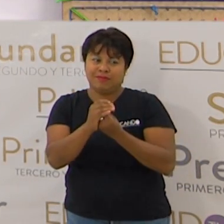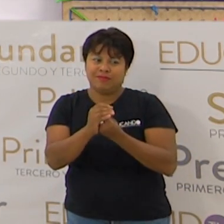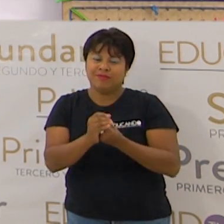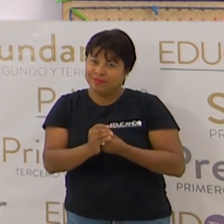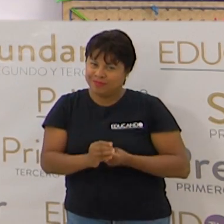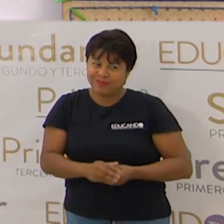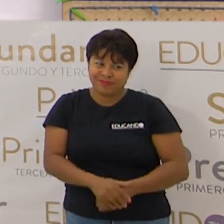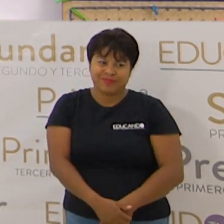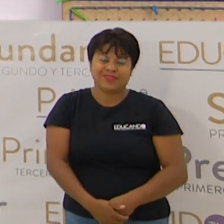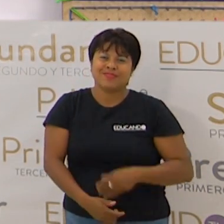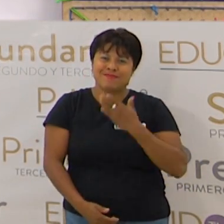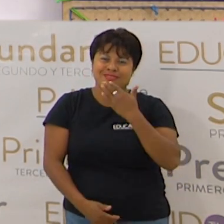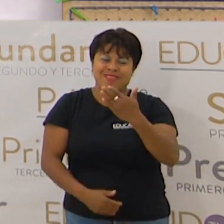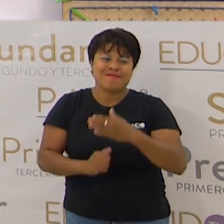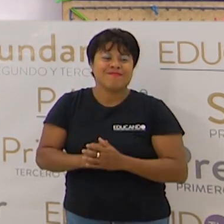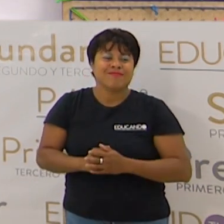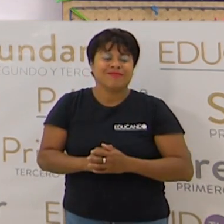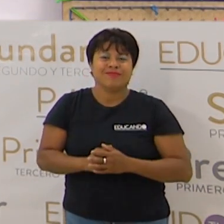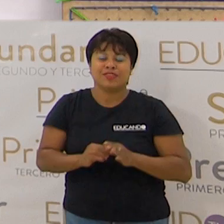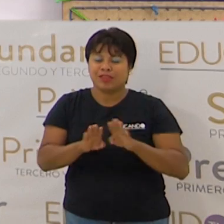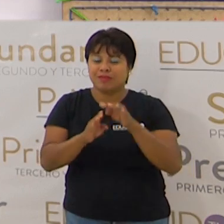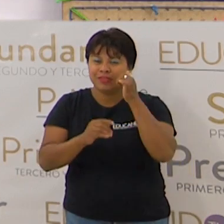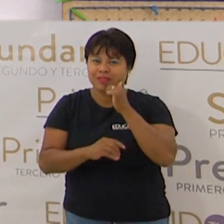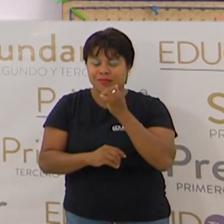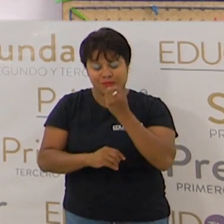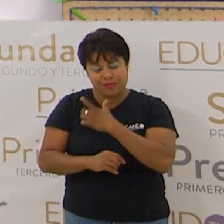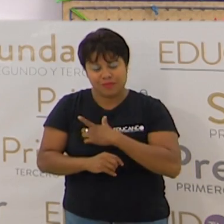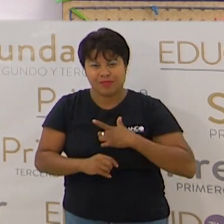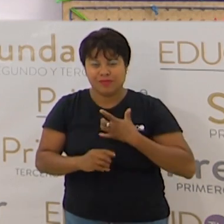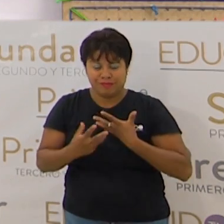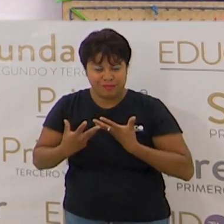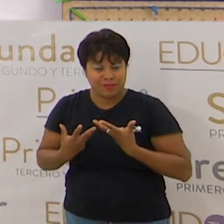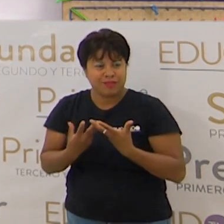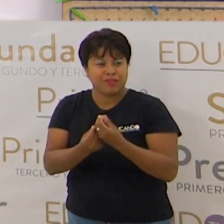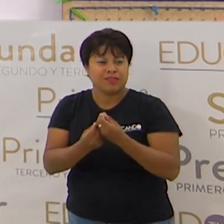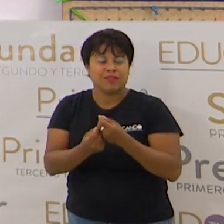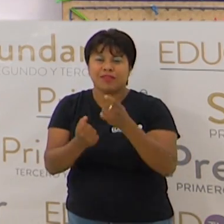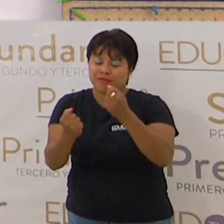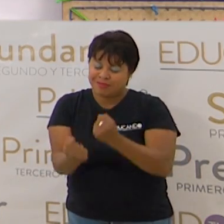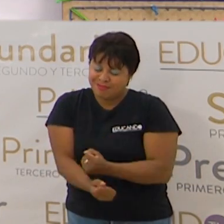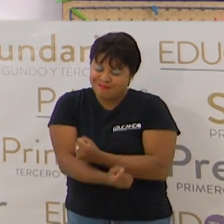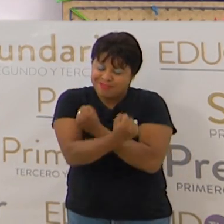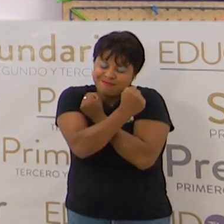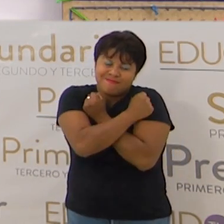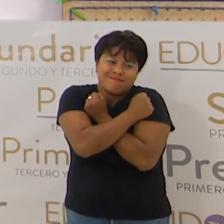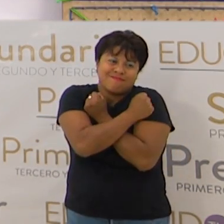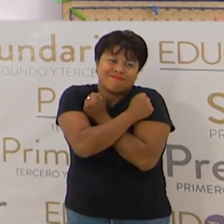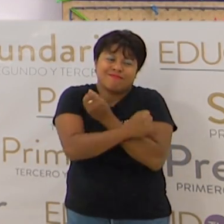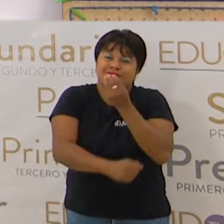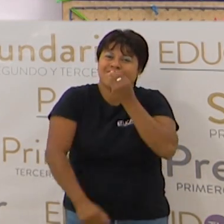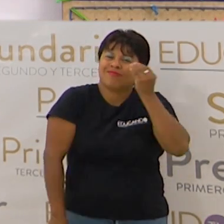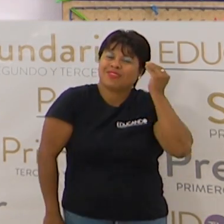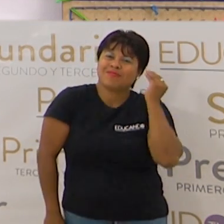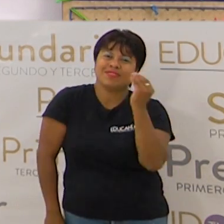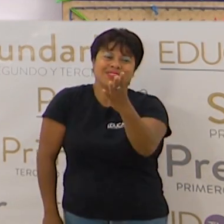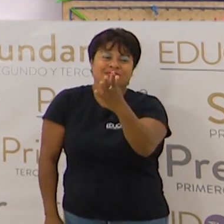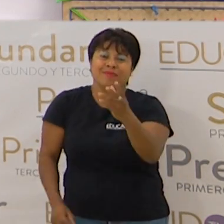clase, ¿sí? Muy bien, pues como siempre ha sido un gusto estar contigo. Yo te envío un fuertísimo abrazo,